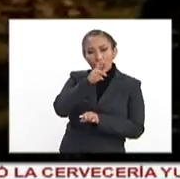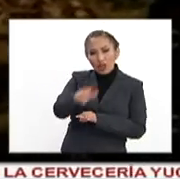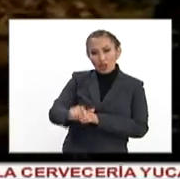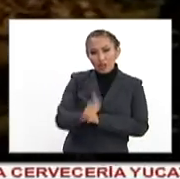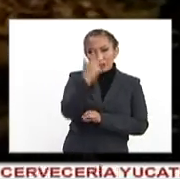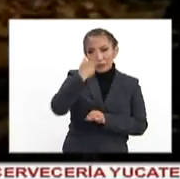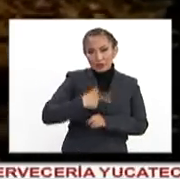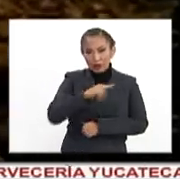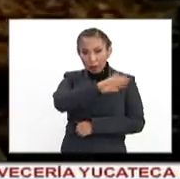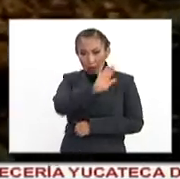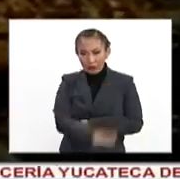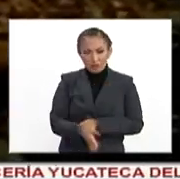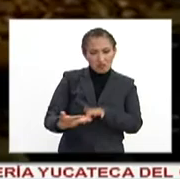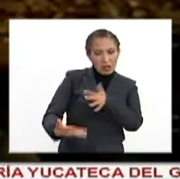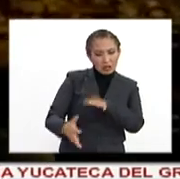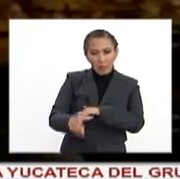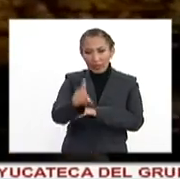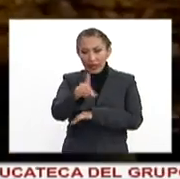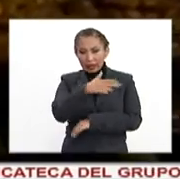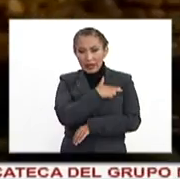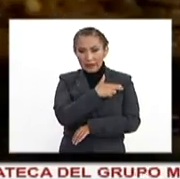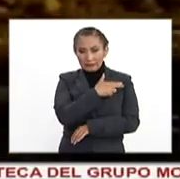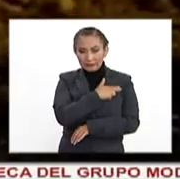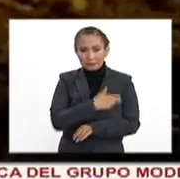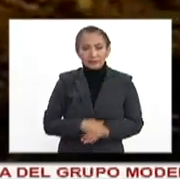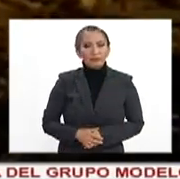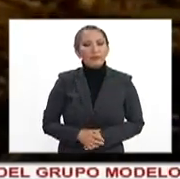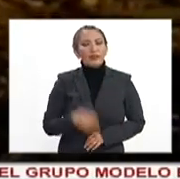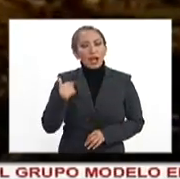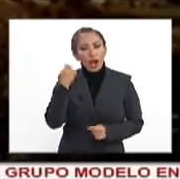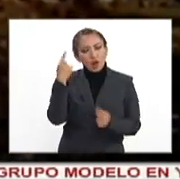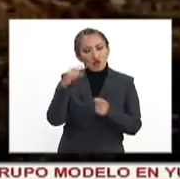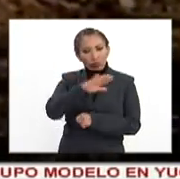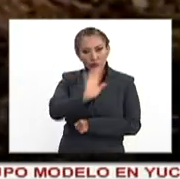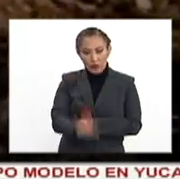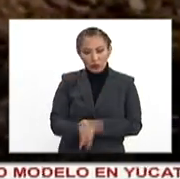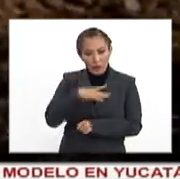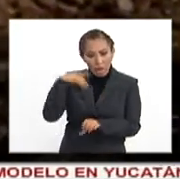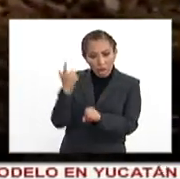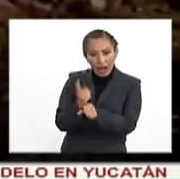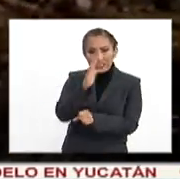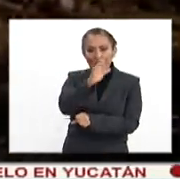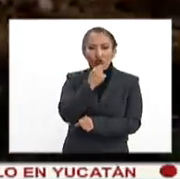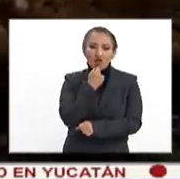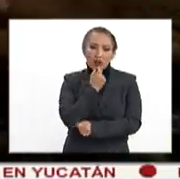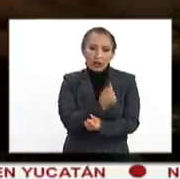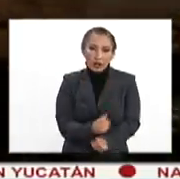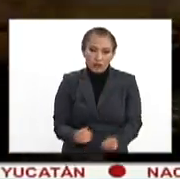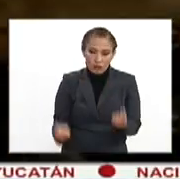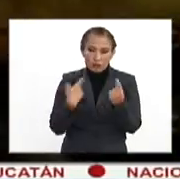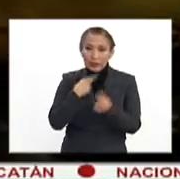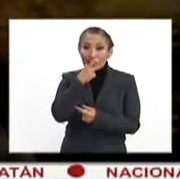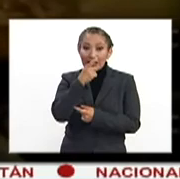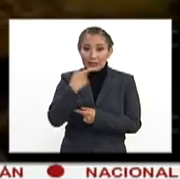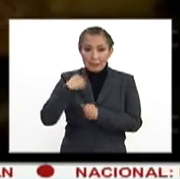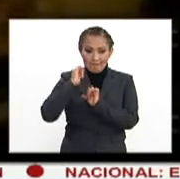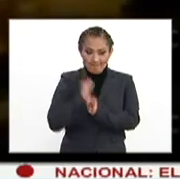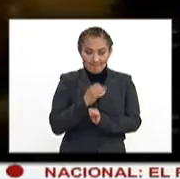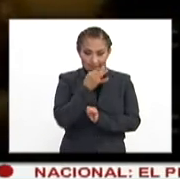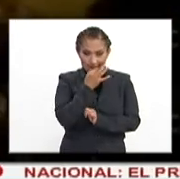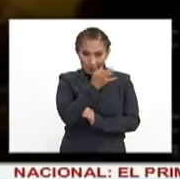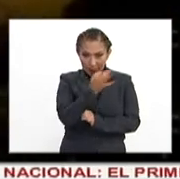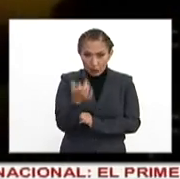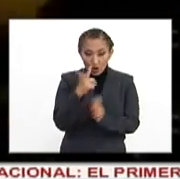12 personas muertas y por lo menos 30 heridas. Entre los fallecidos están 5 menores de edad. De acuerdo con las